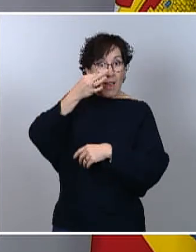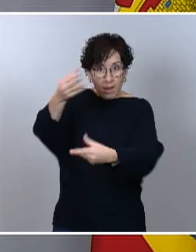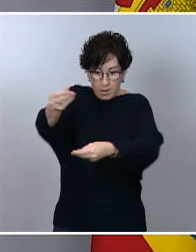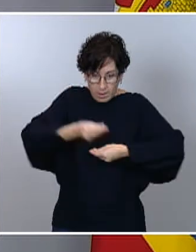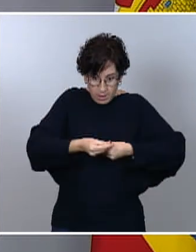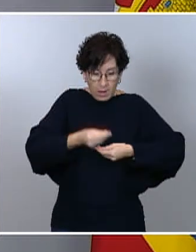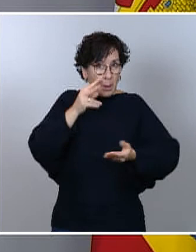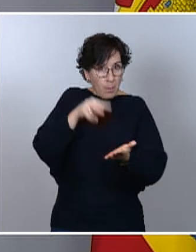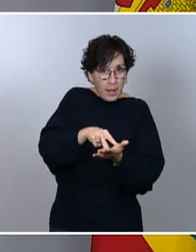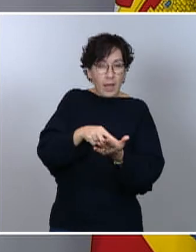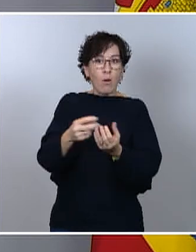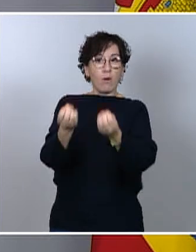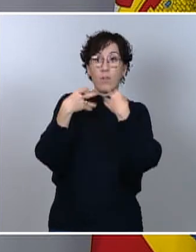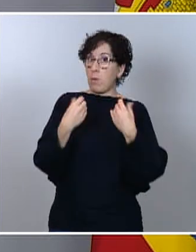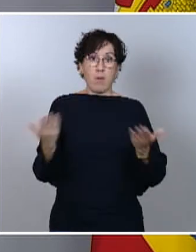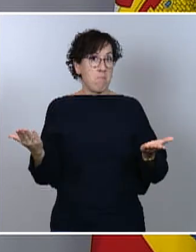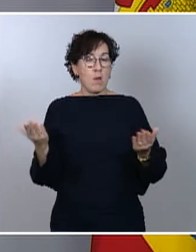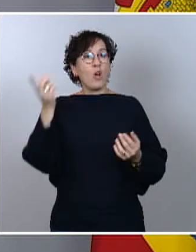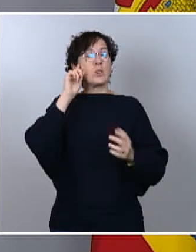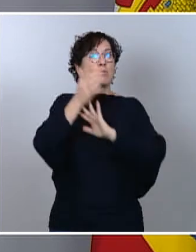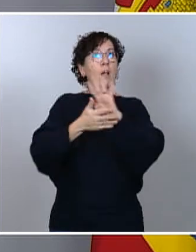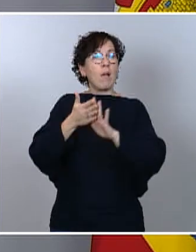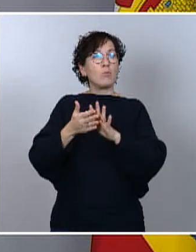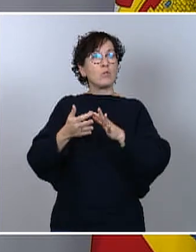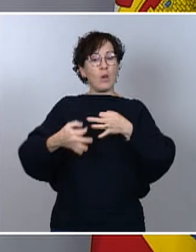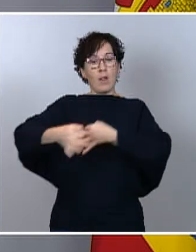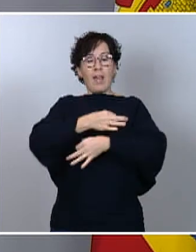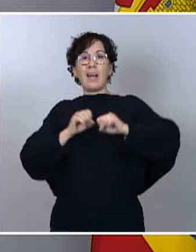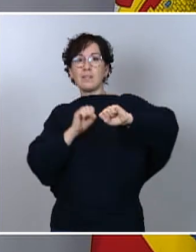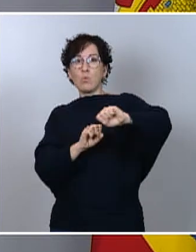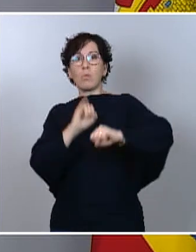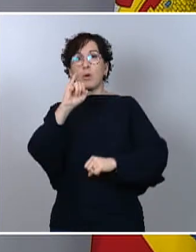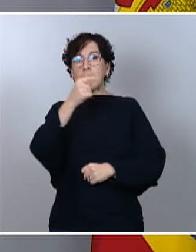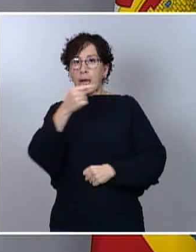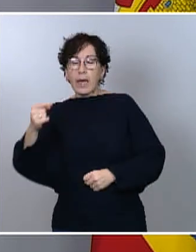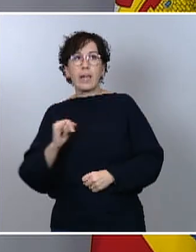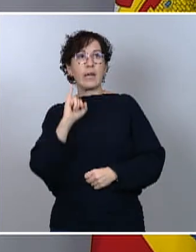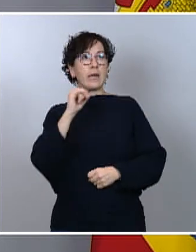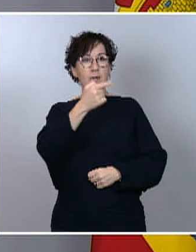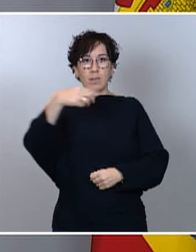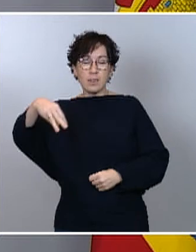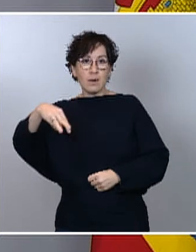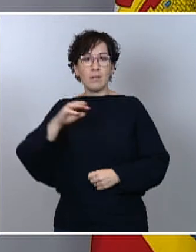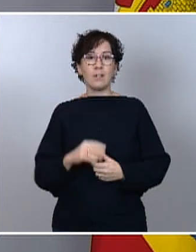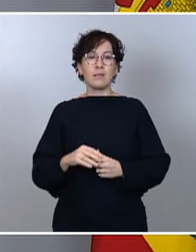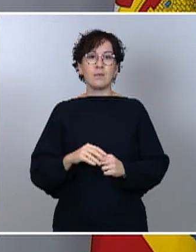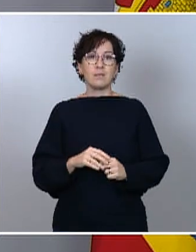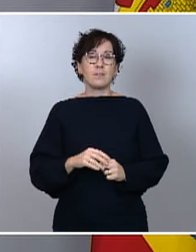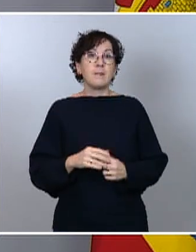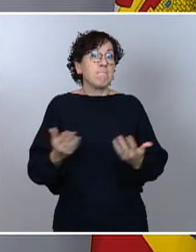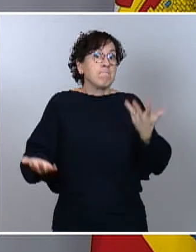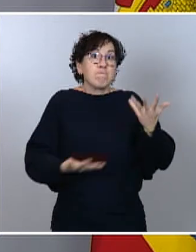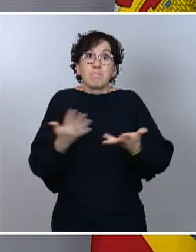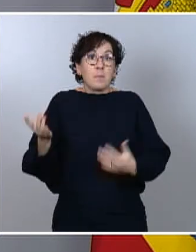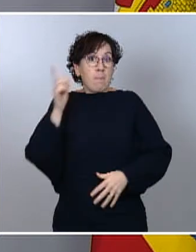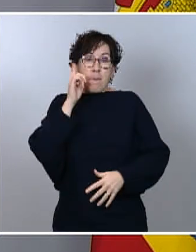están refiriendo a anticuerpos IgG o si están considerando también los IgM, que esto cambiaría también un poco la prevalencia, pero en